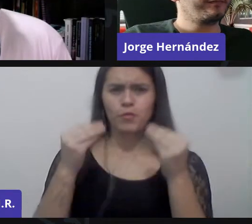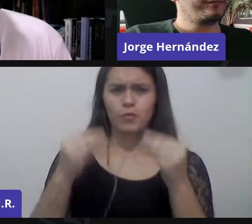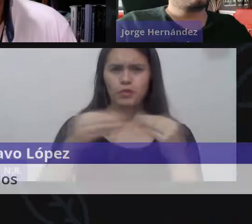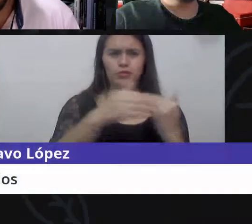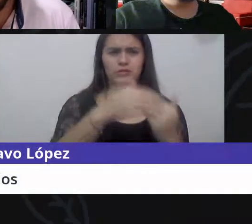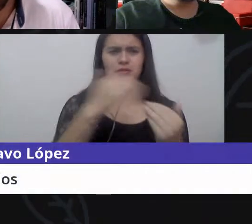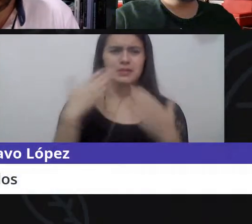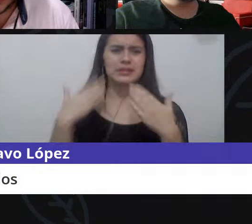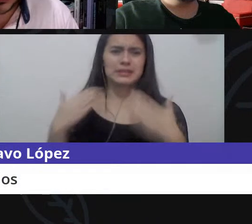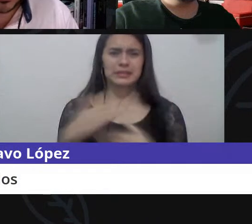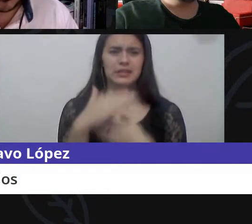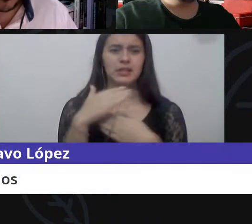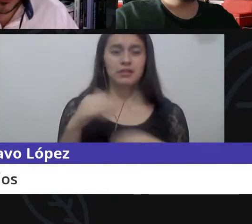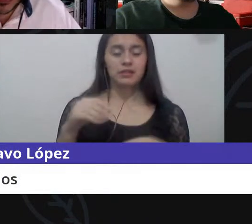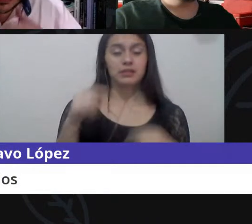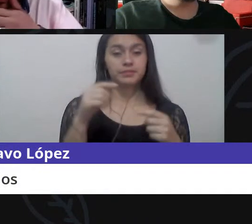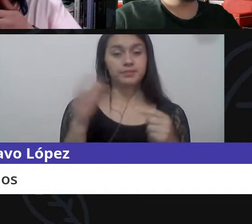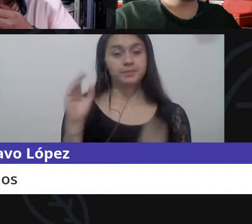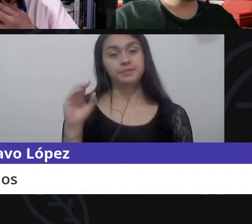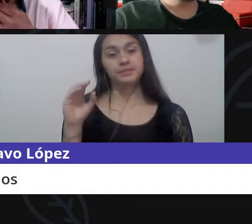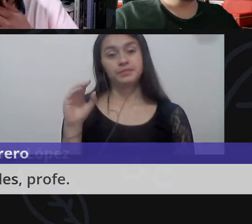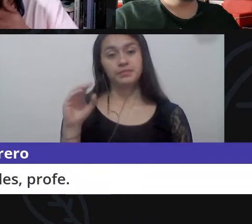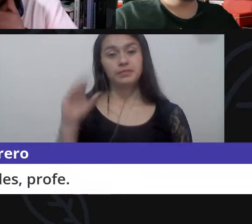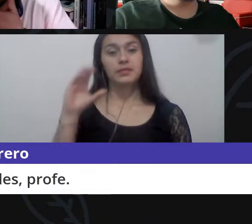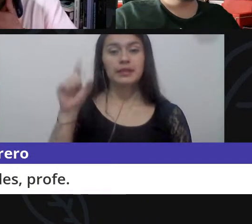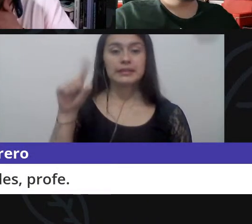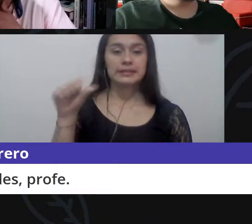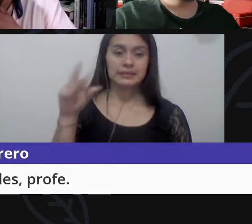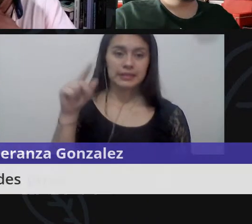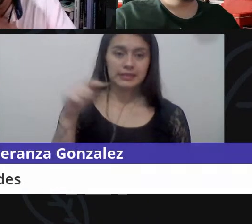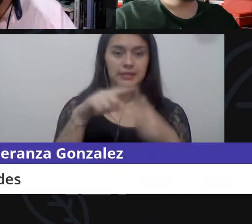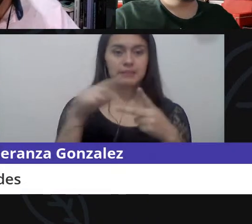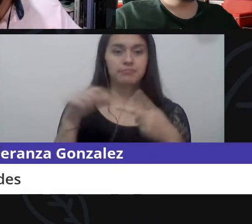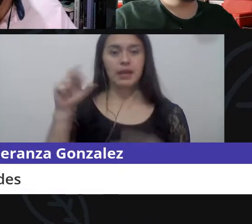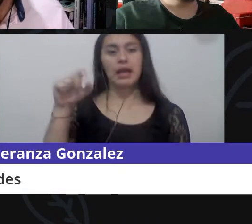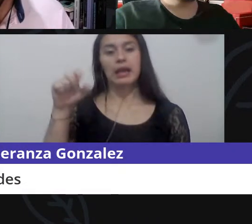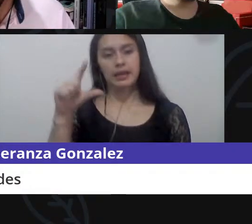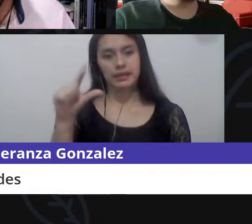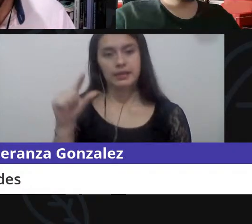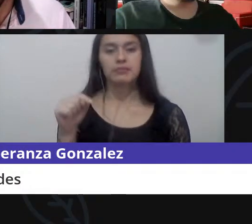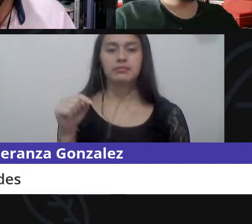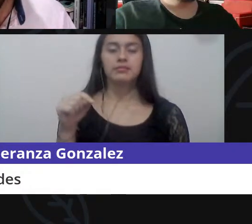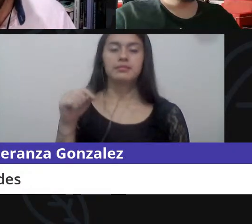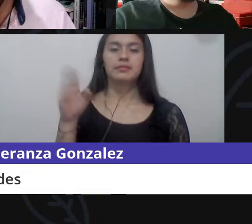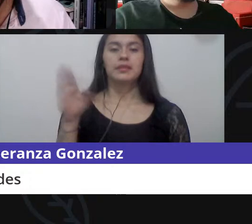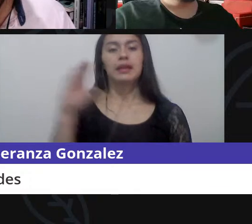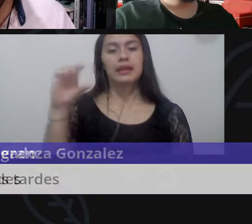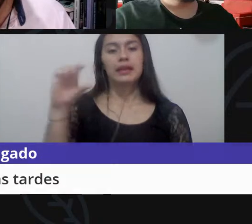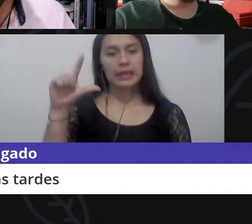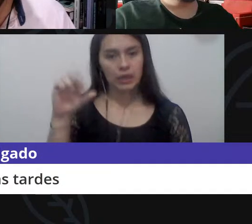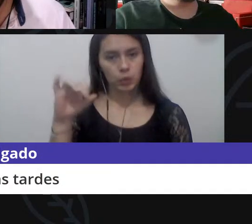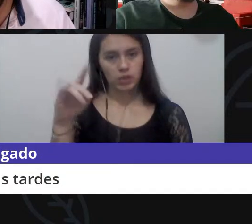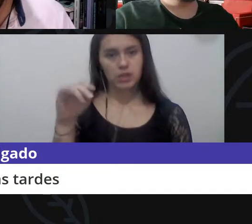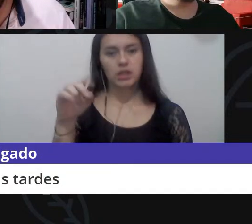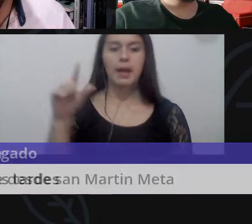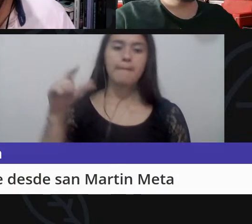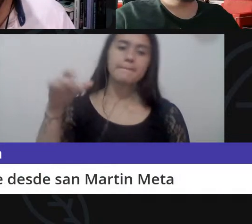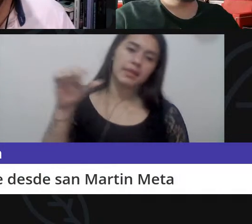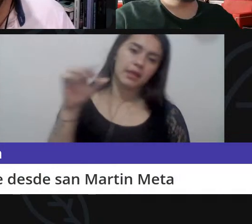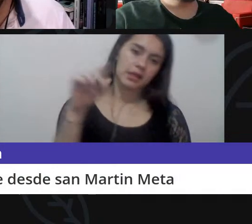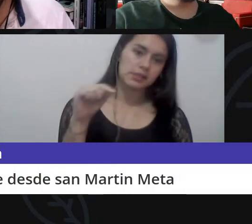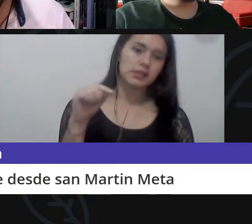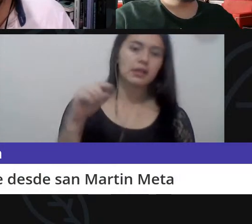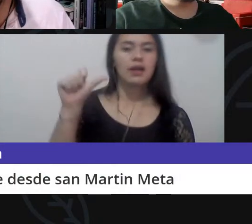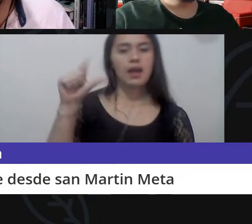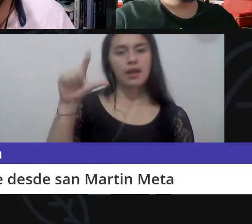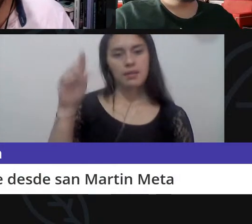diferentes las ciudades. César Gustavo López, Ángel, Claudia Esperanza, Patricia Delgado,